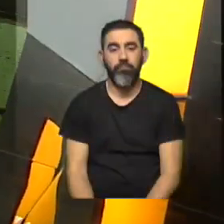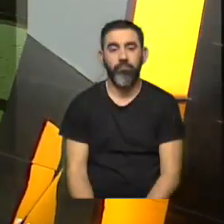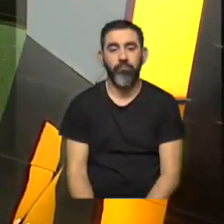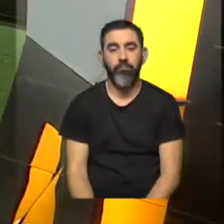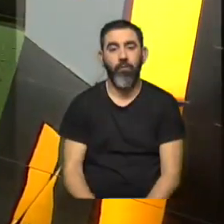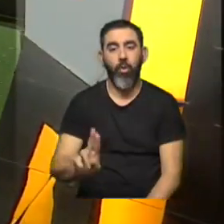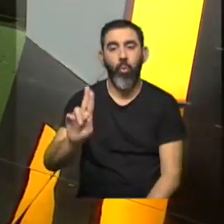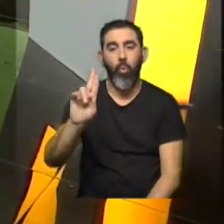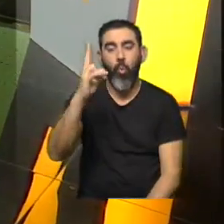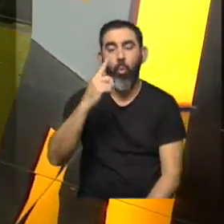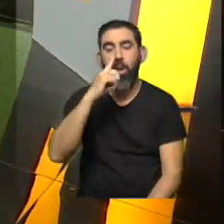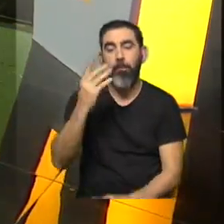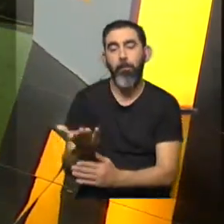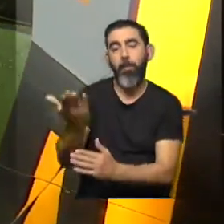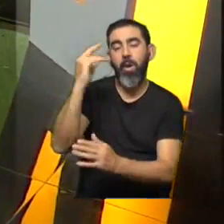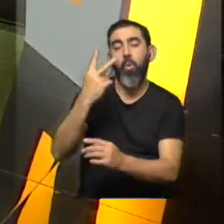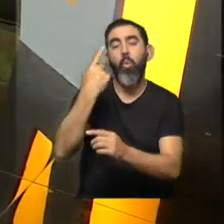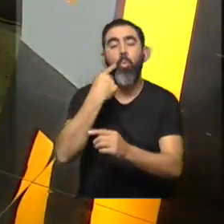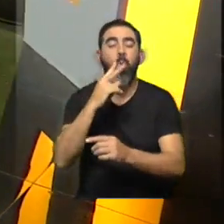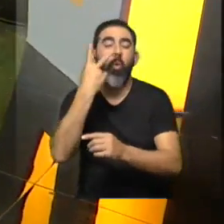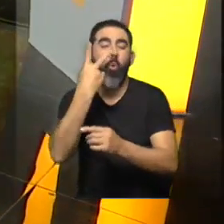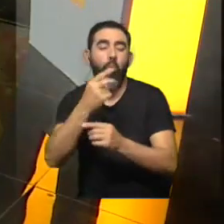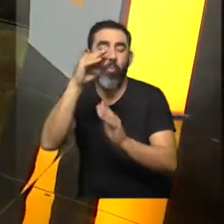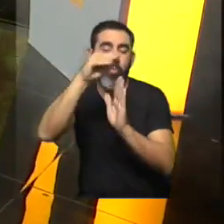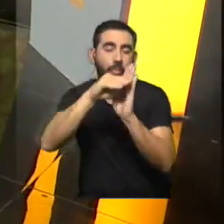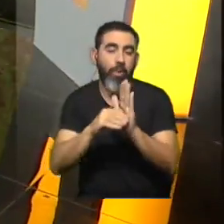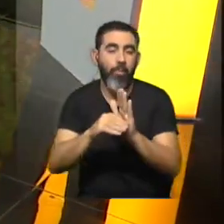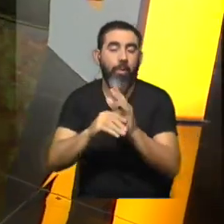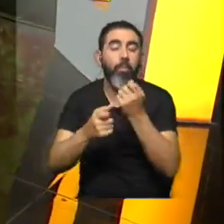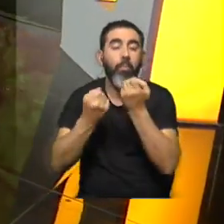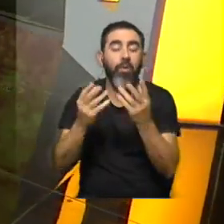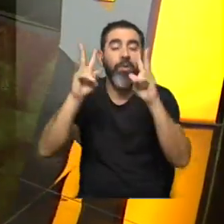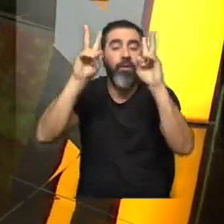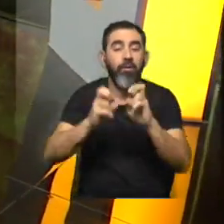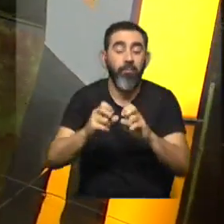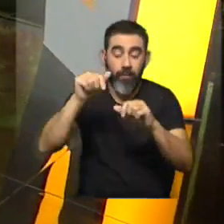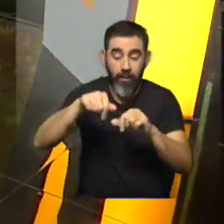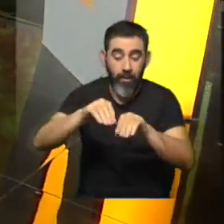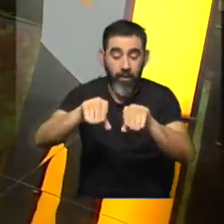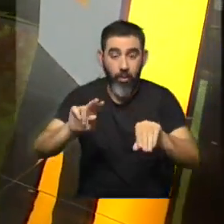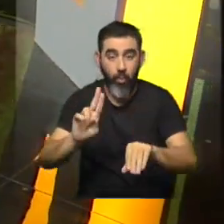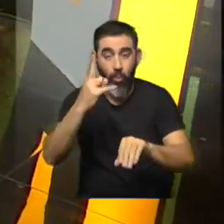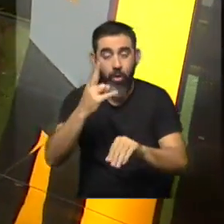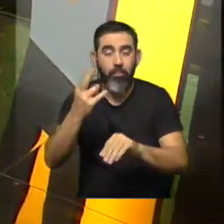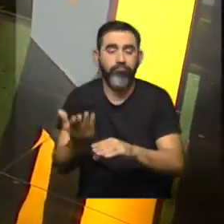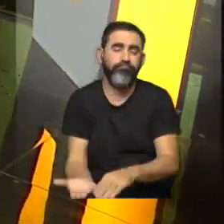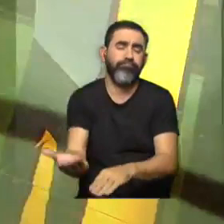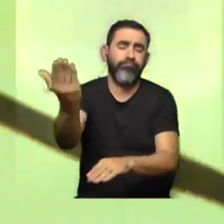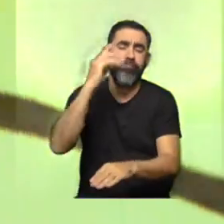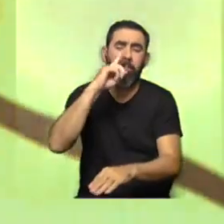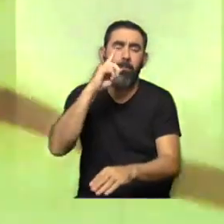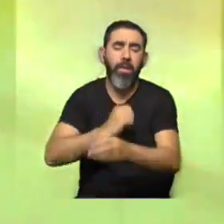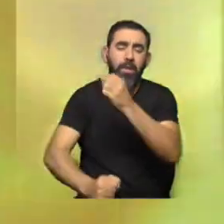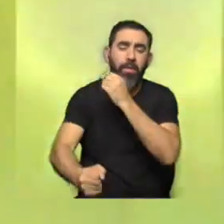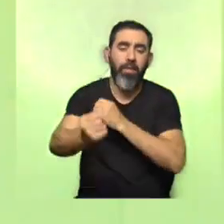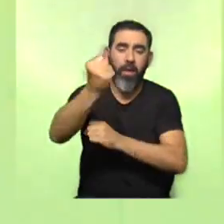Uruguay Milenario 2 le pusimos de nombre a este programa porque seguimos metiéndonos en lo que pasó en este territorio, pero hace miles de años.